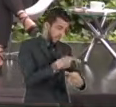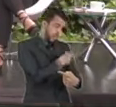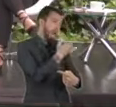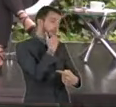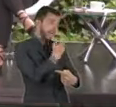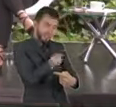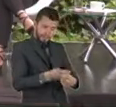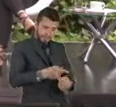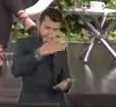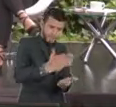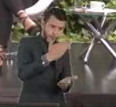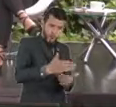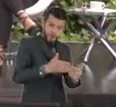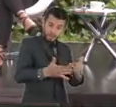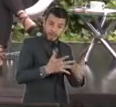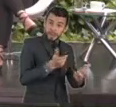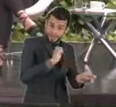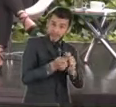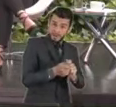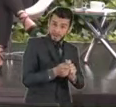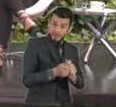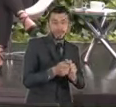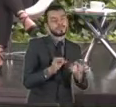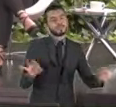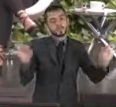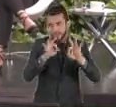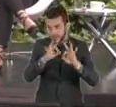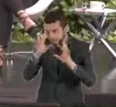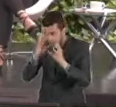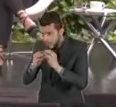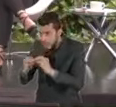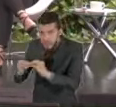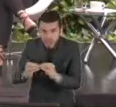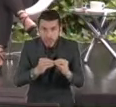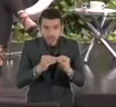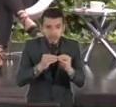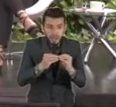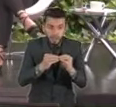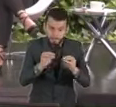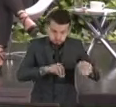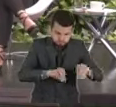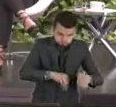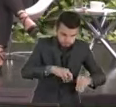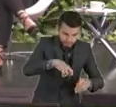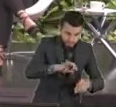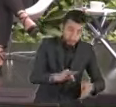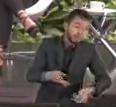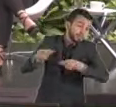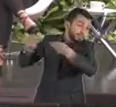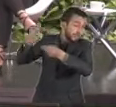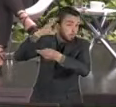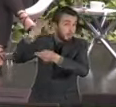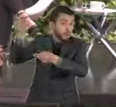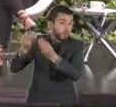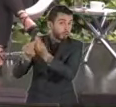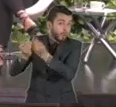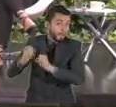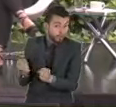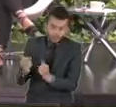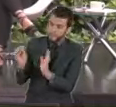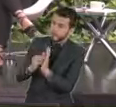compartida, no solamente tenemos que lograr aprobarlo en el Consejo de Bogotá entre todos, sino tenemos que incluirle un